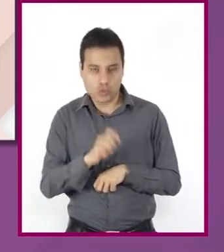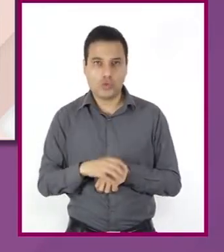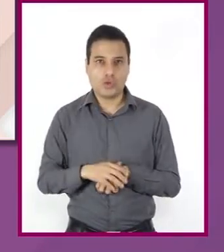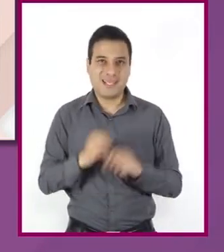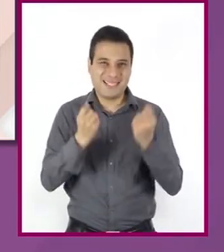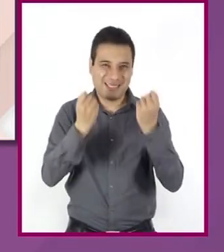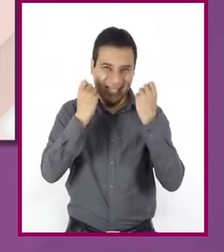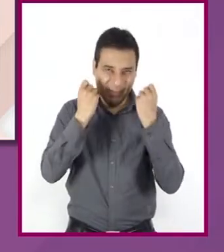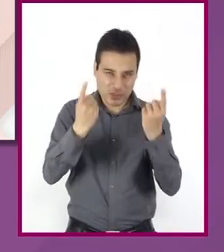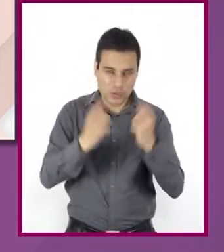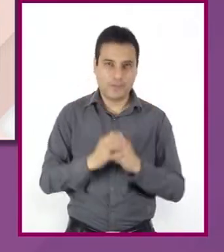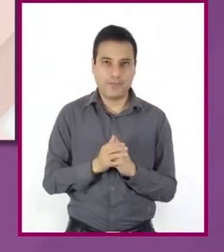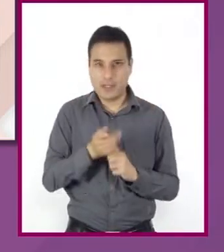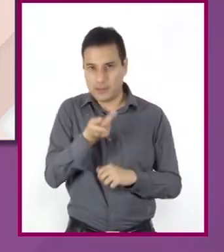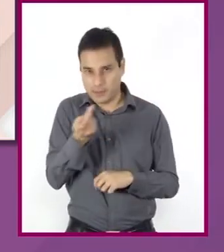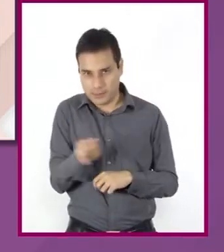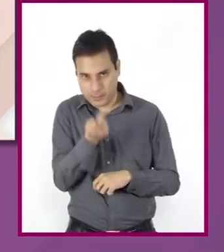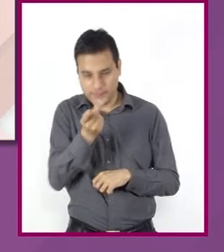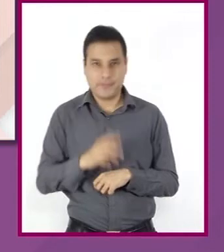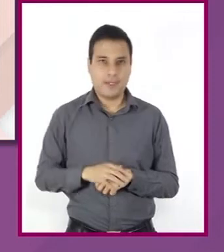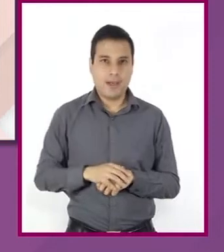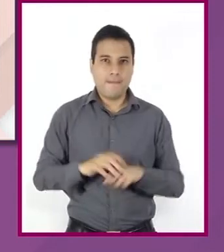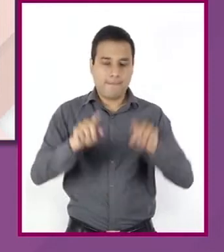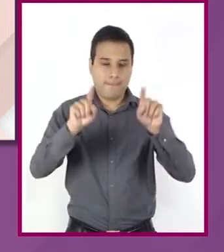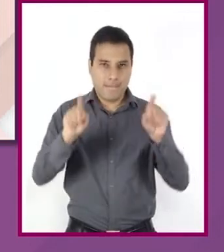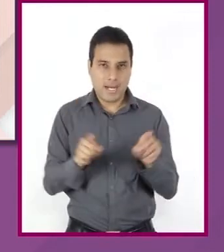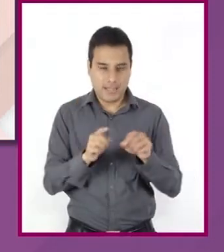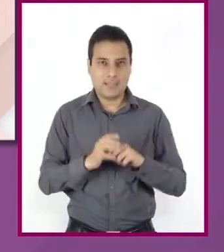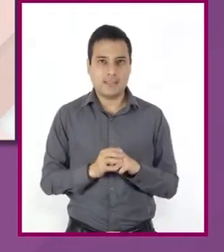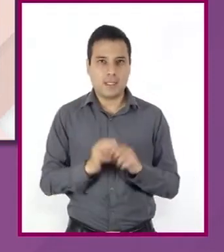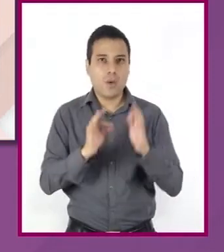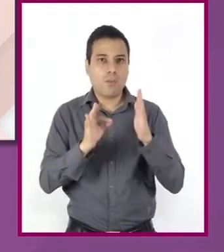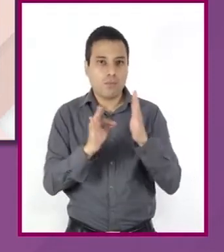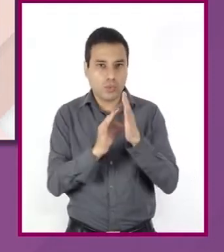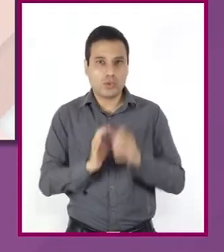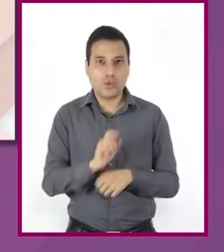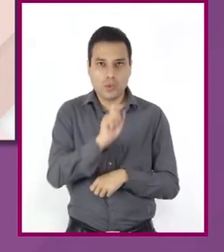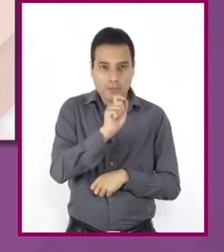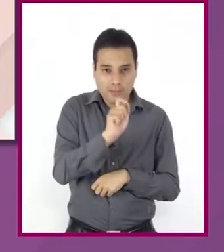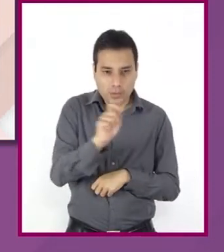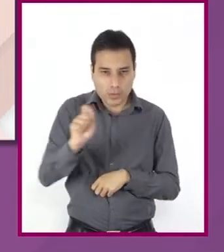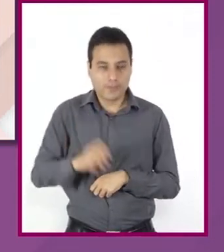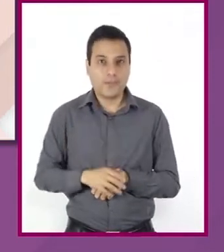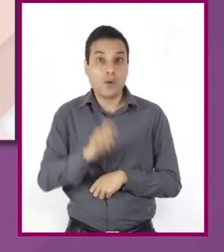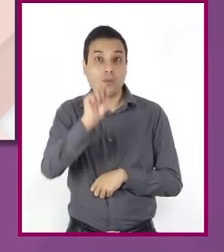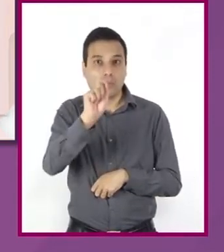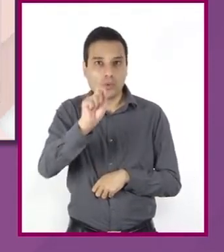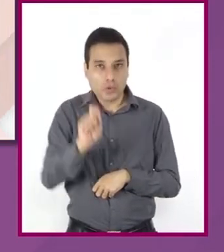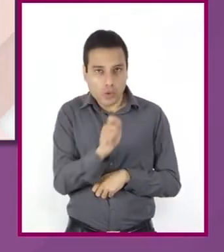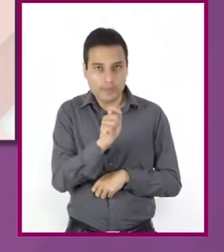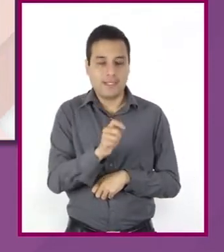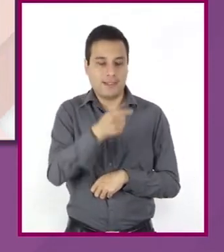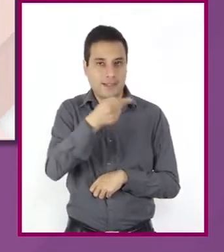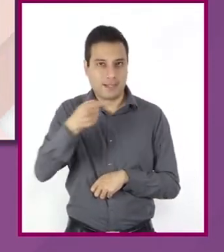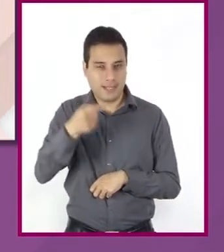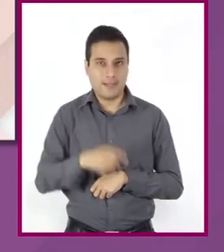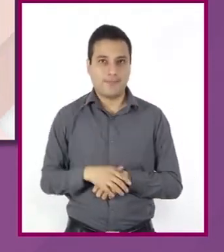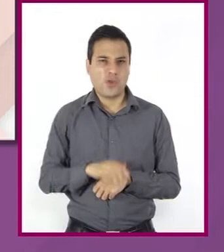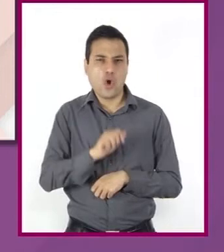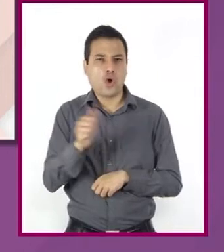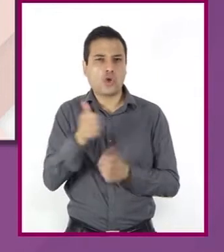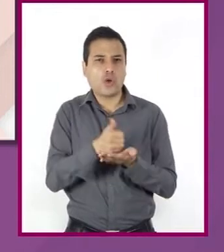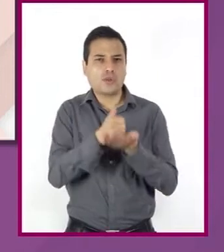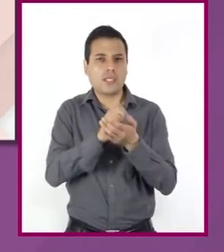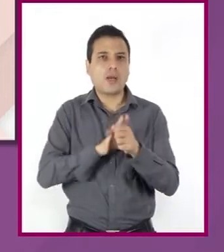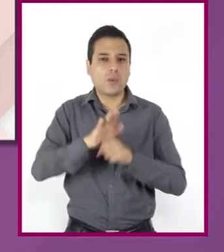exclamación, paréntesis, punto, puntos suspensivos, punto y coma y la raya. Y los signos auxiliares